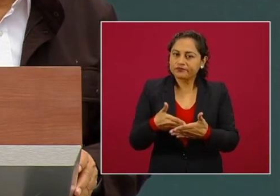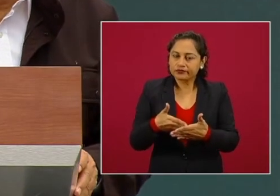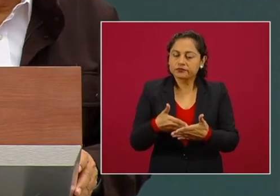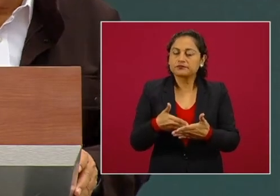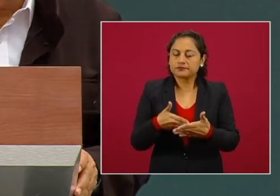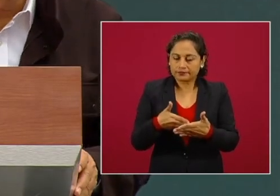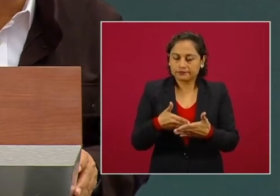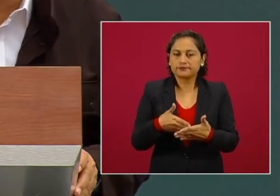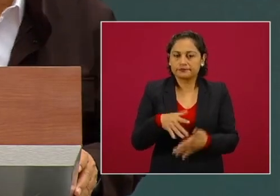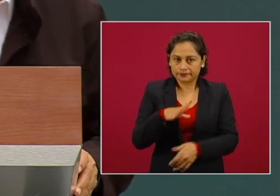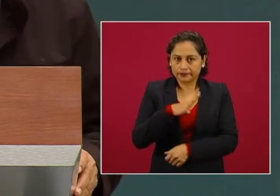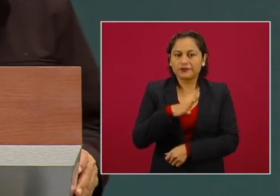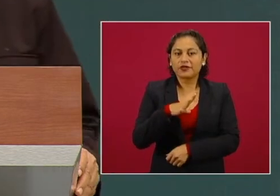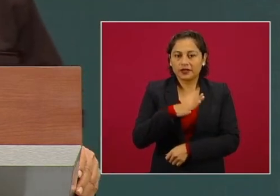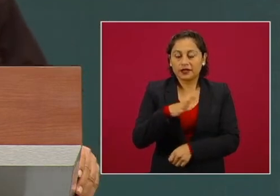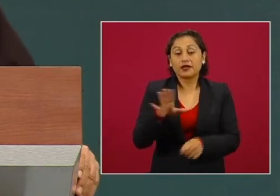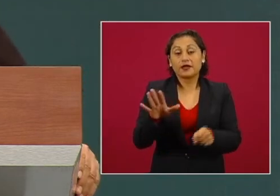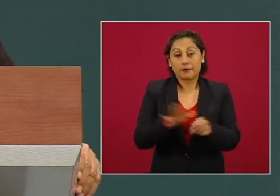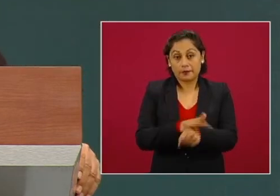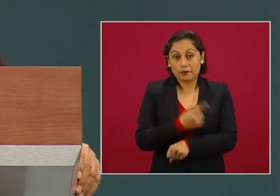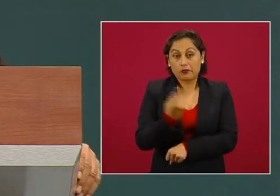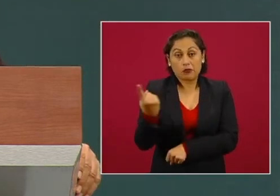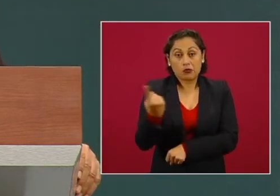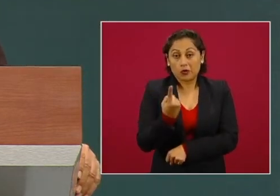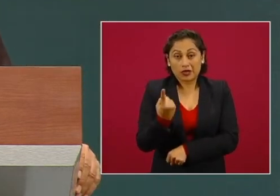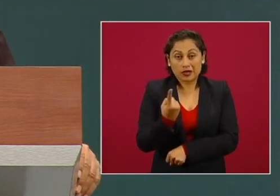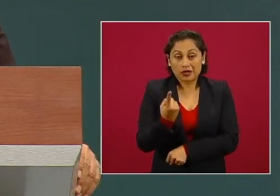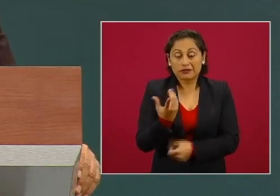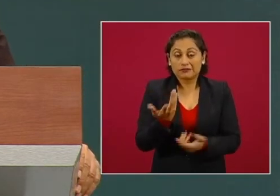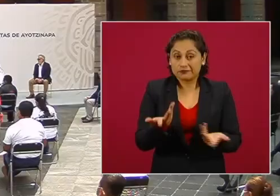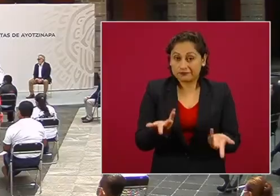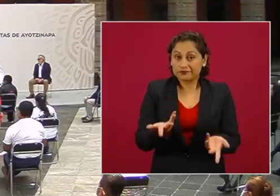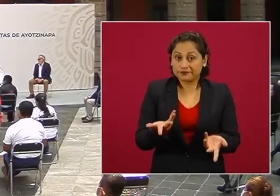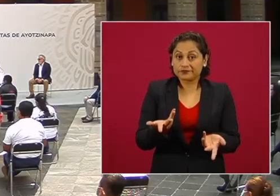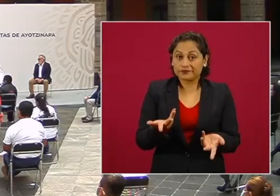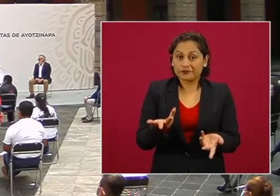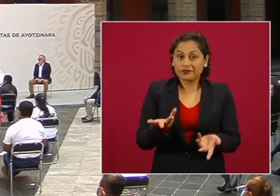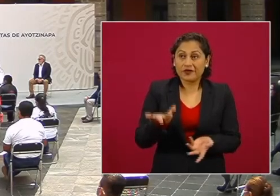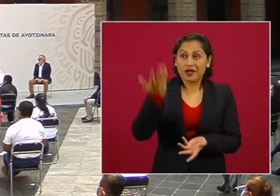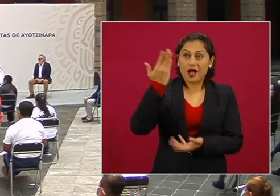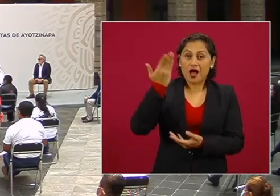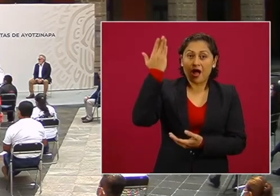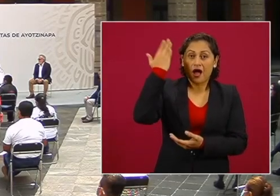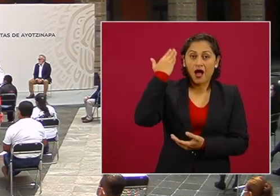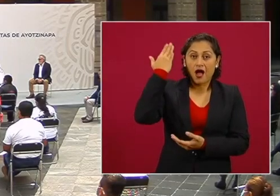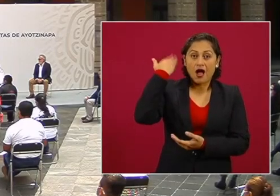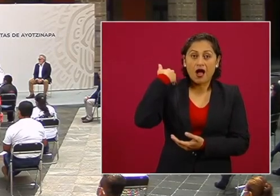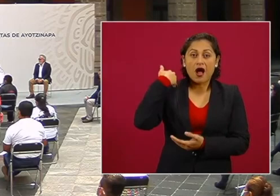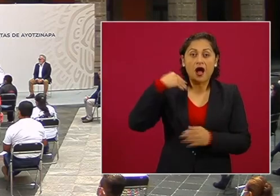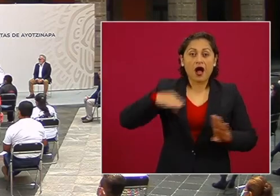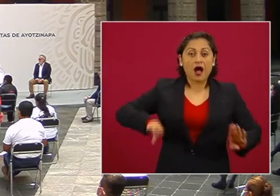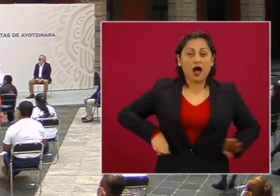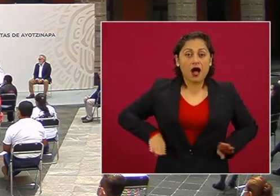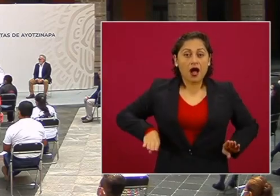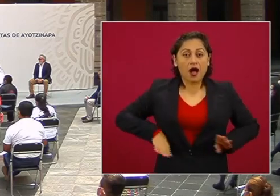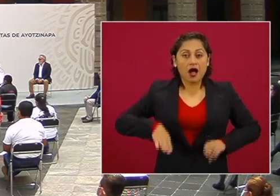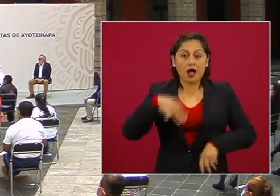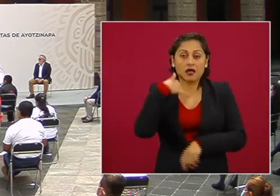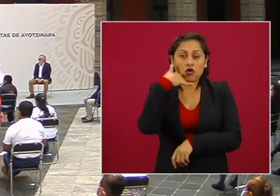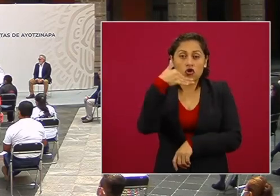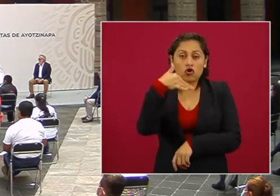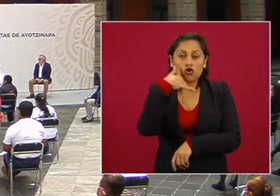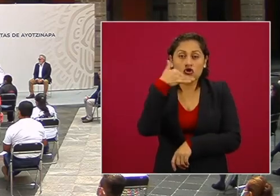no termina de irse el viejo régimen corrupto y